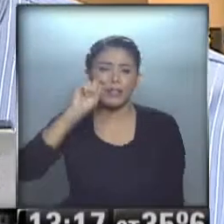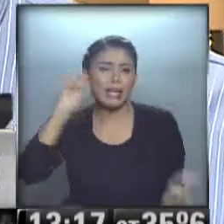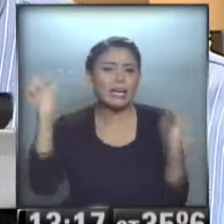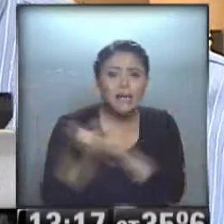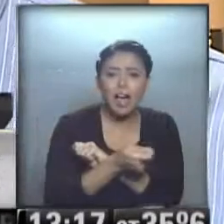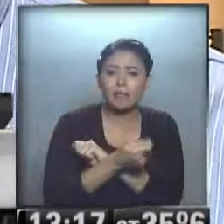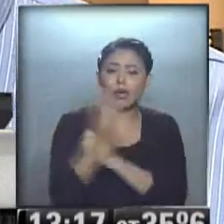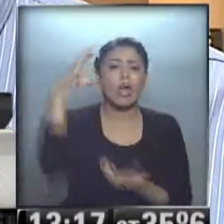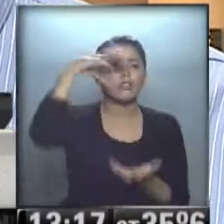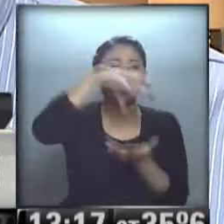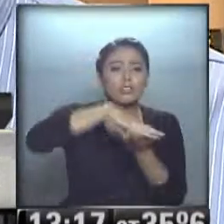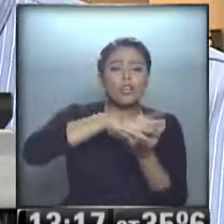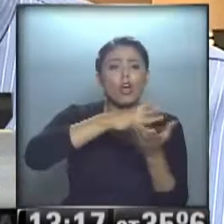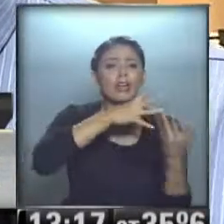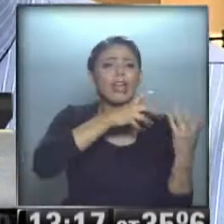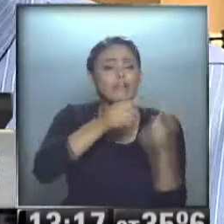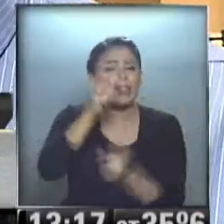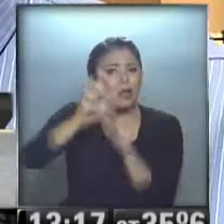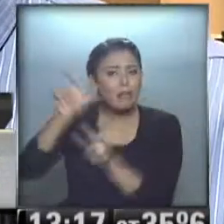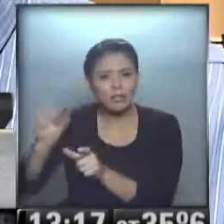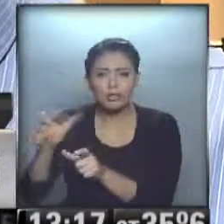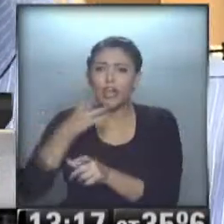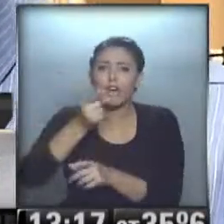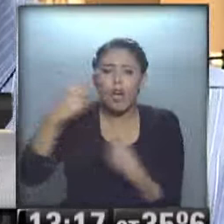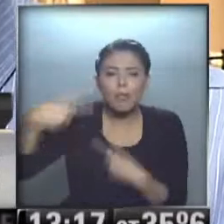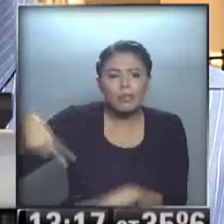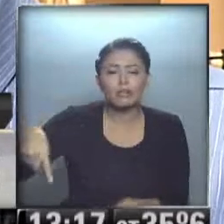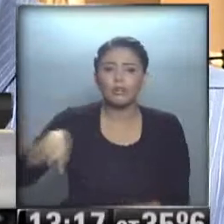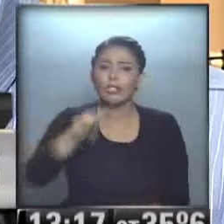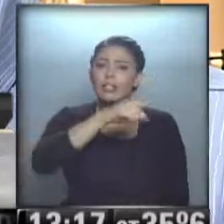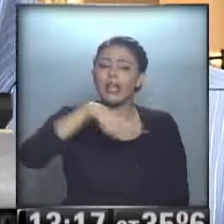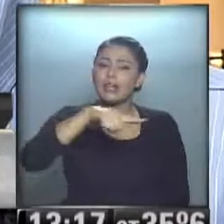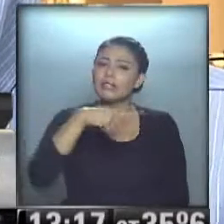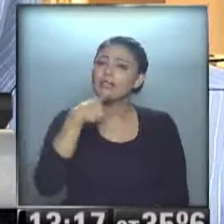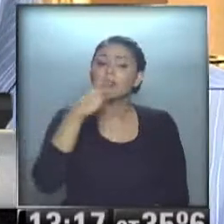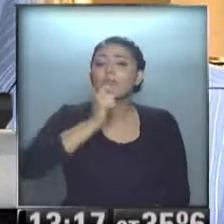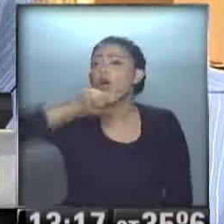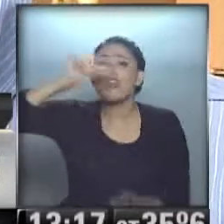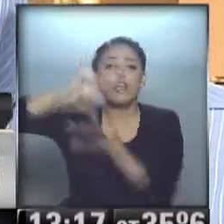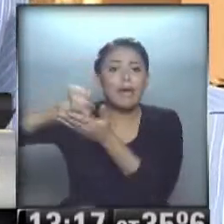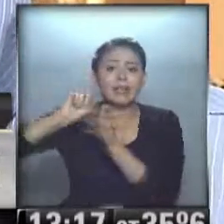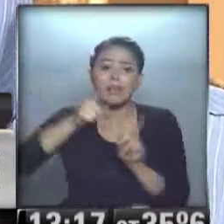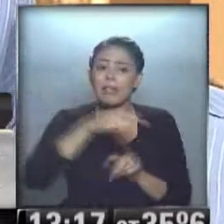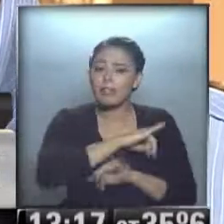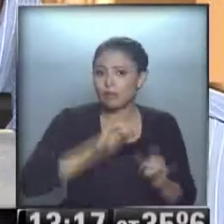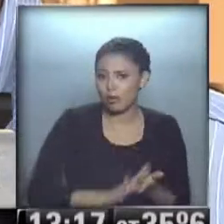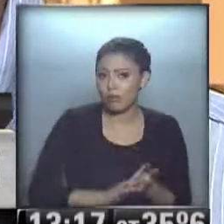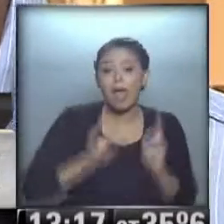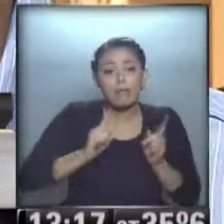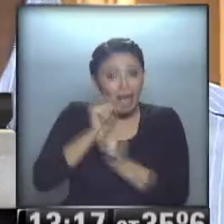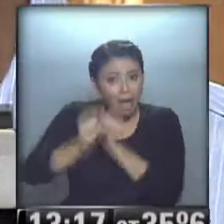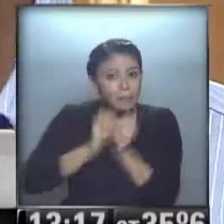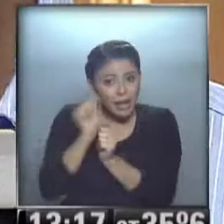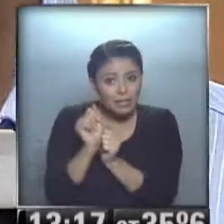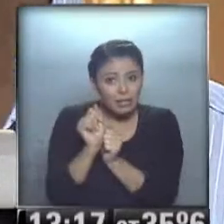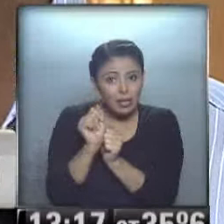consumidores desde hace muchos años que veníamos bregando por esto confirma lo que sucede en otros países del mundo en donde las mismas empresas que